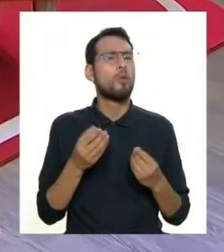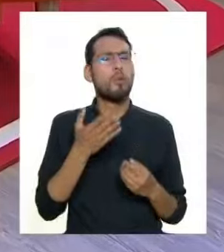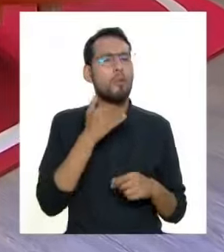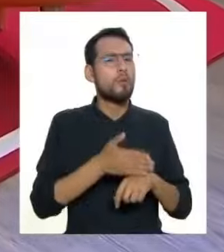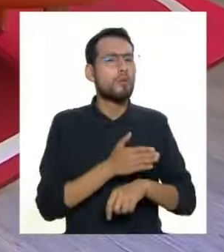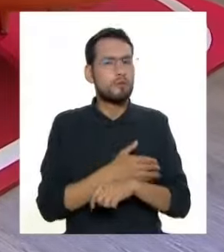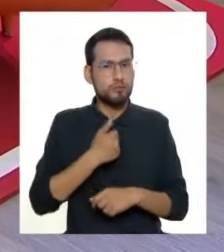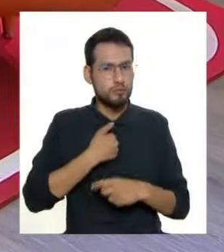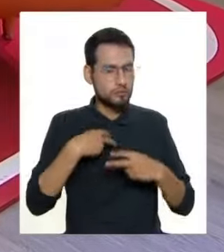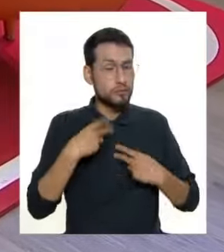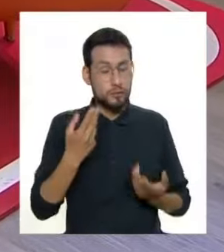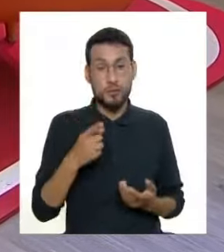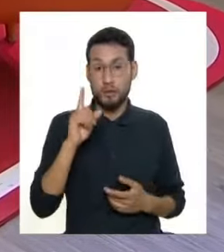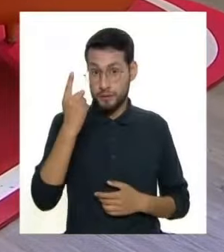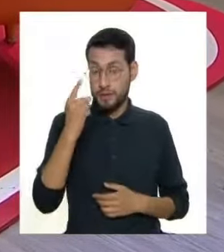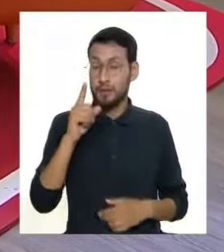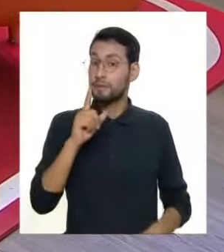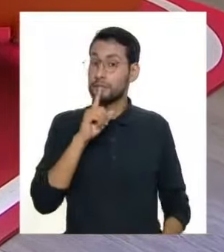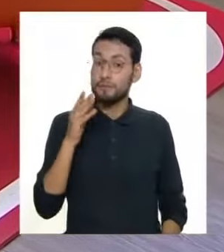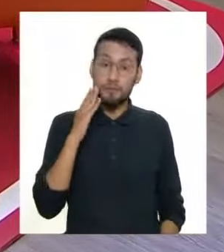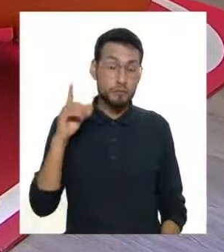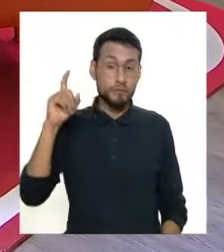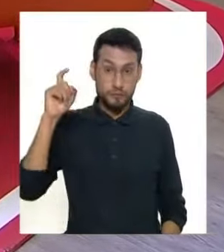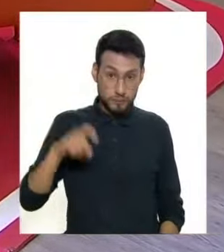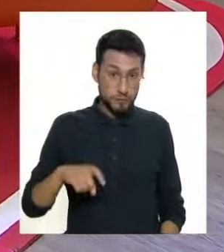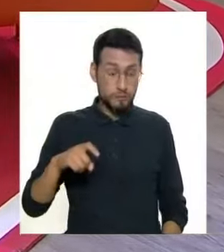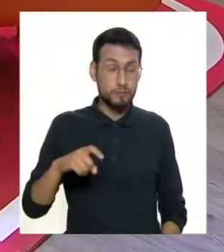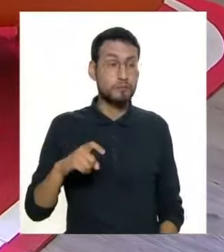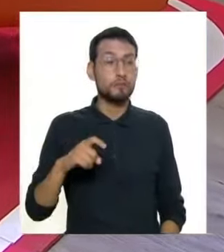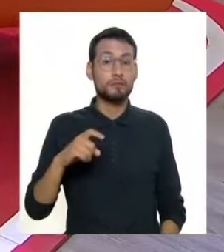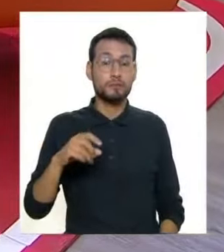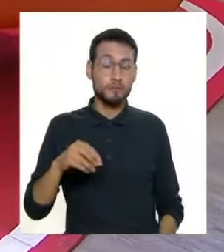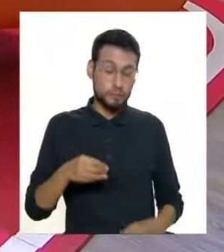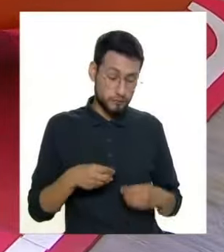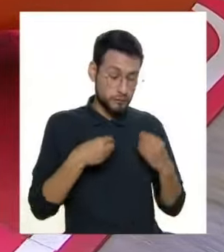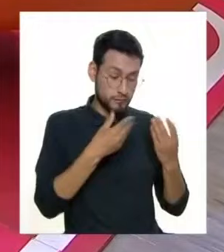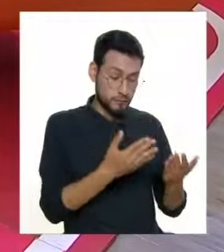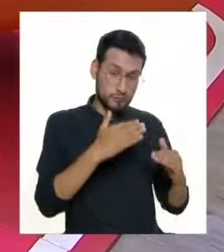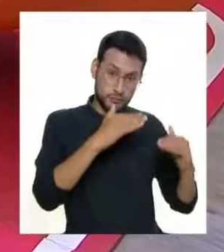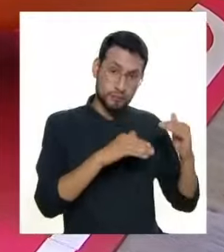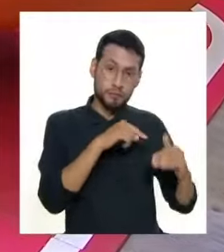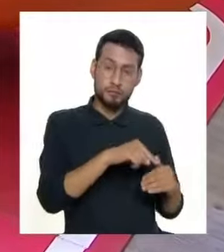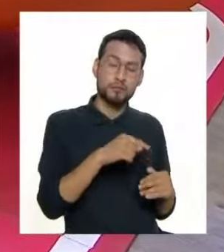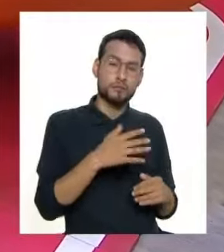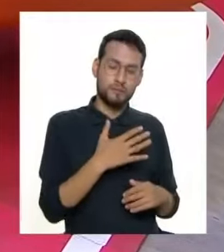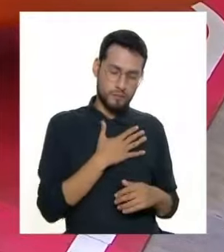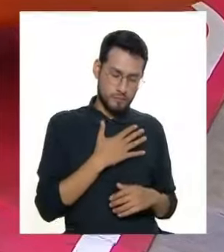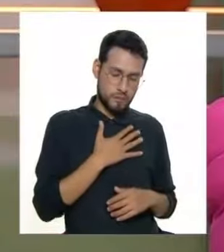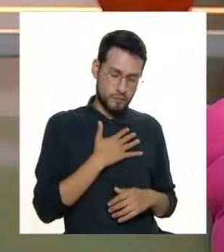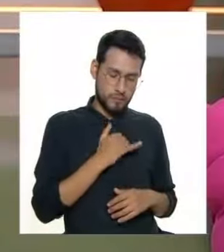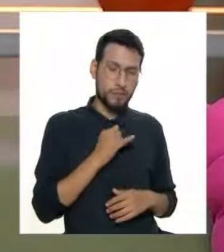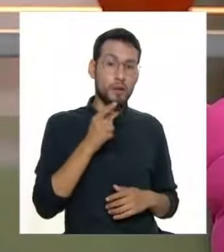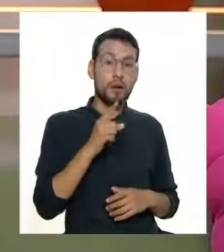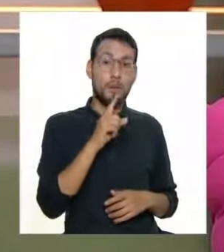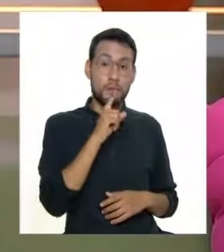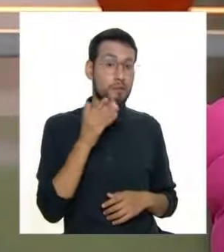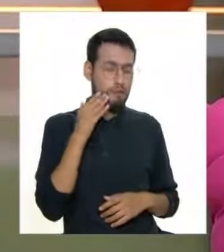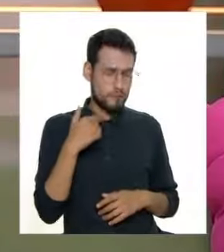autoconcepto? Primero, sabiendo que los padres necesitamos darles también este equilibrio en nuestra imagen. Nosotros como padres